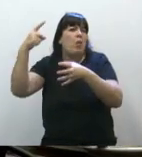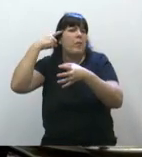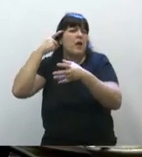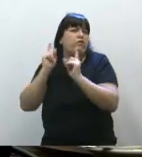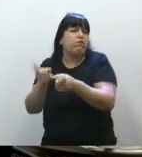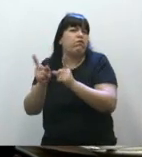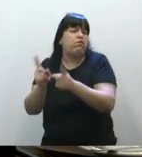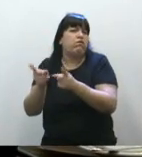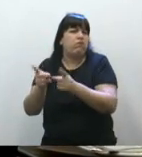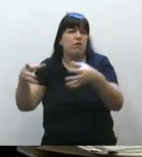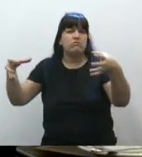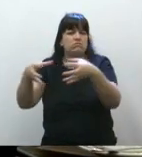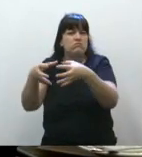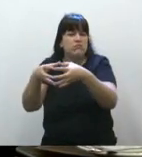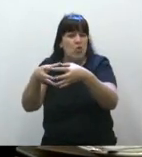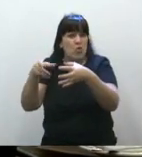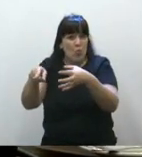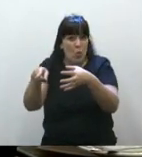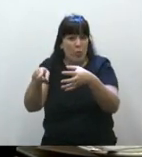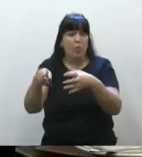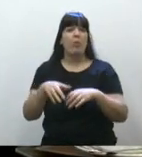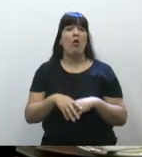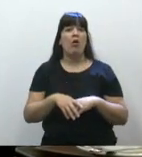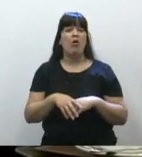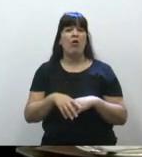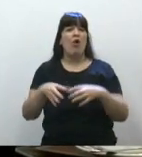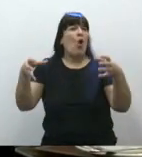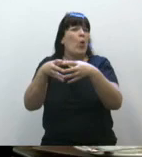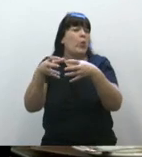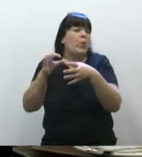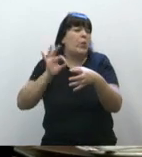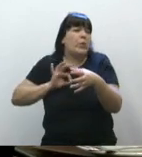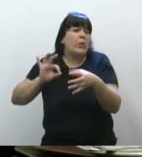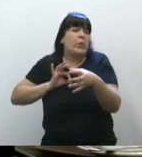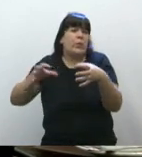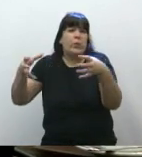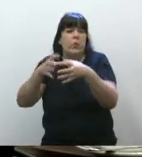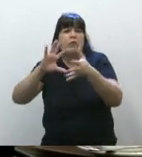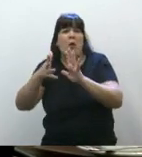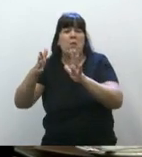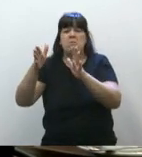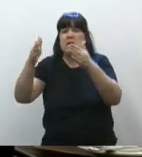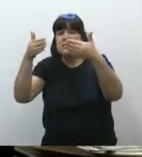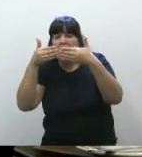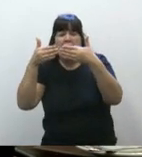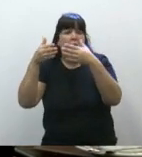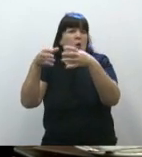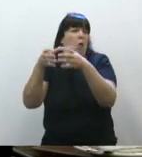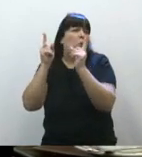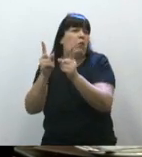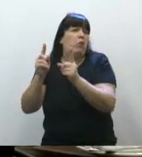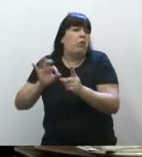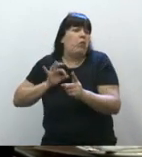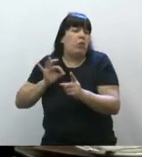permanecen siempre en posiciones totalmente retrógradas en la argentina' como ha